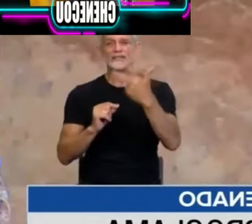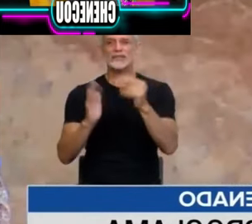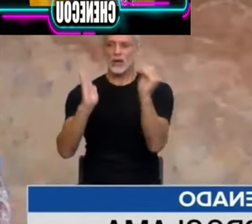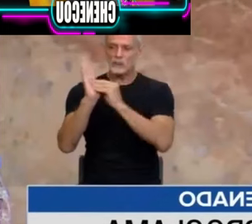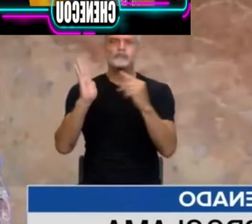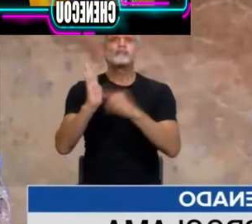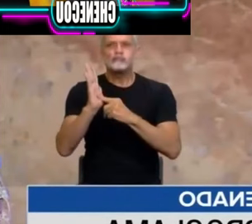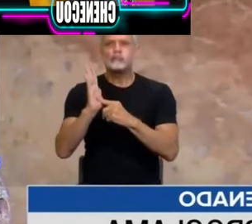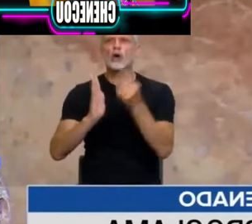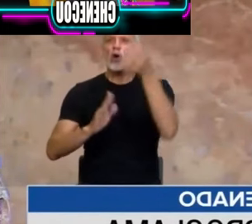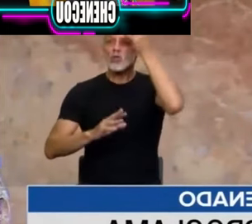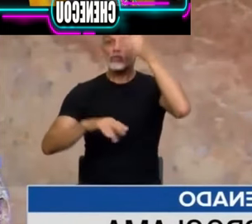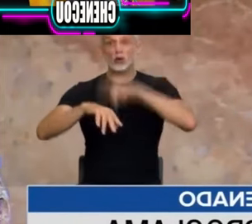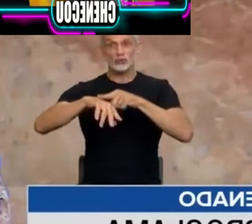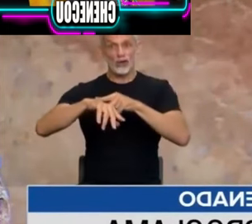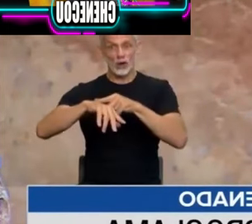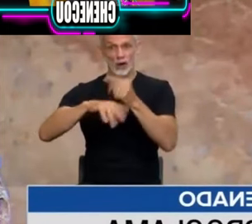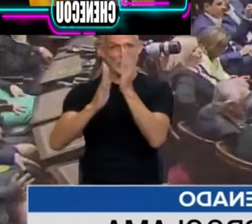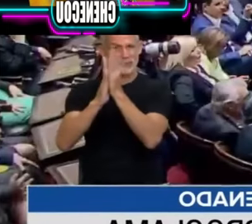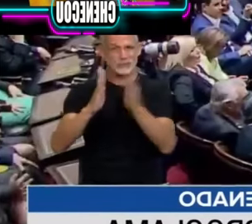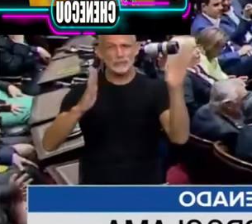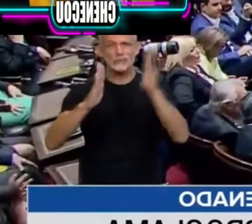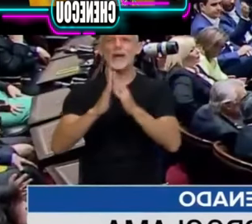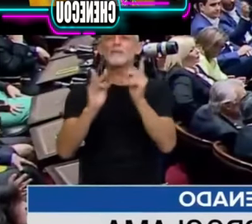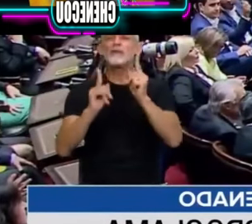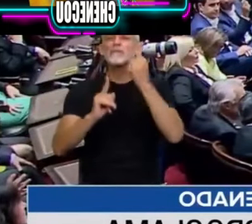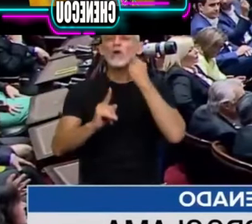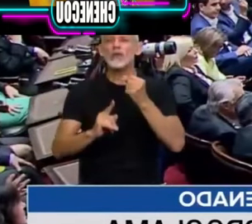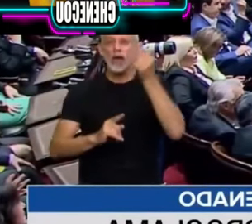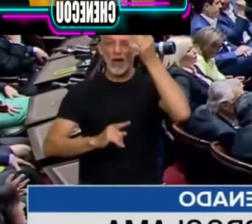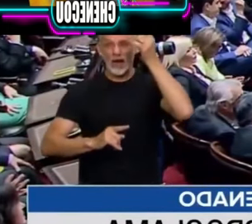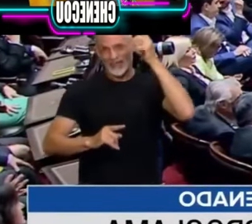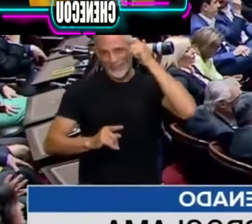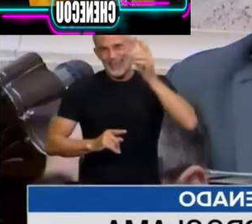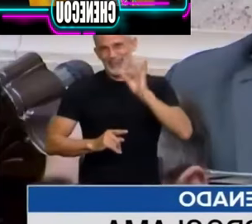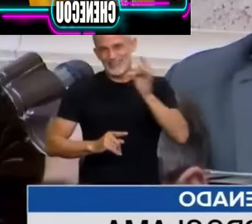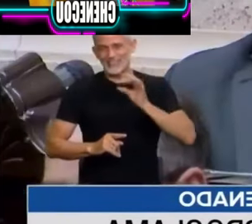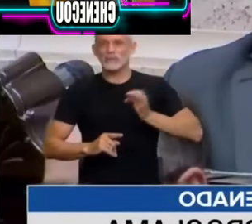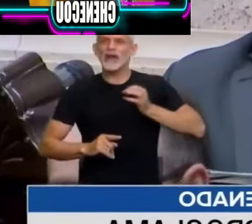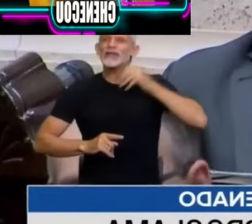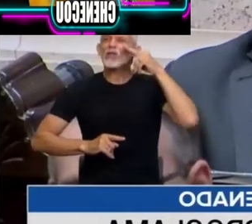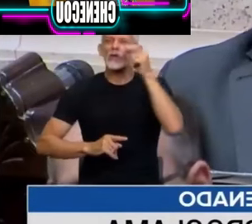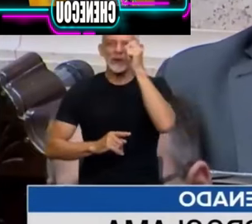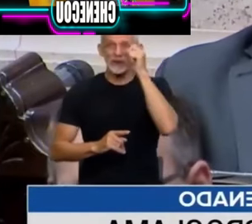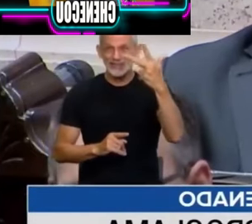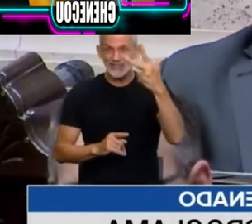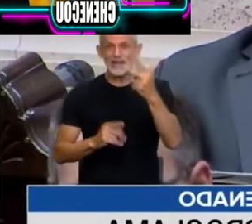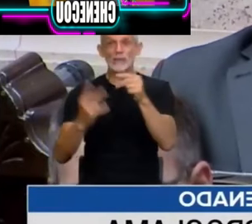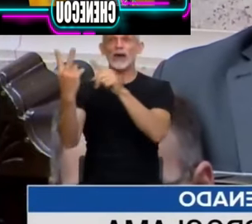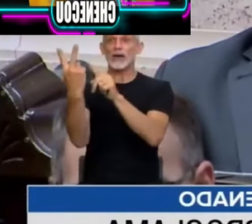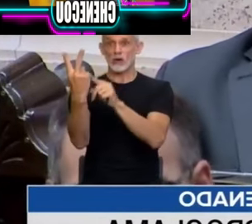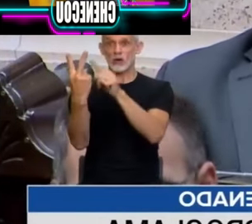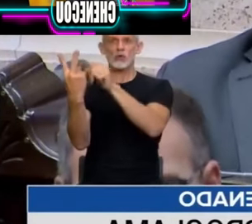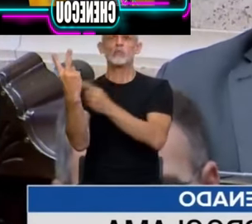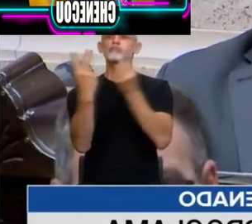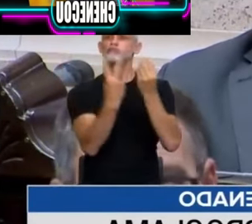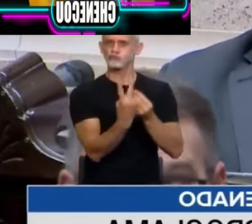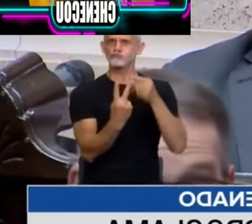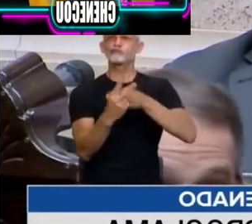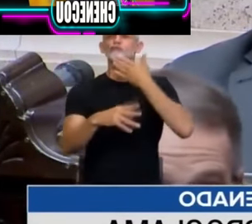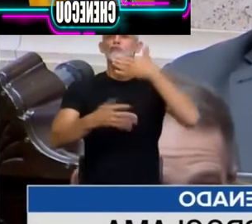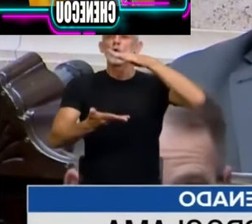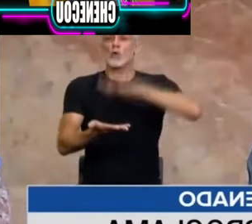señálase las 12 horas del expresado 10 de diciembre del 2023 para que los electos presten el